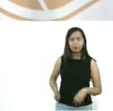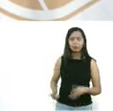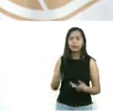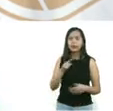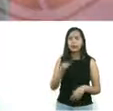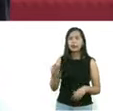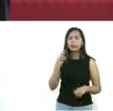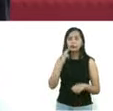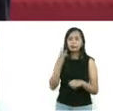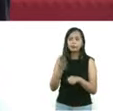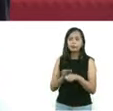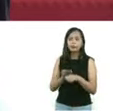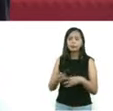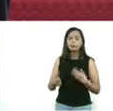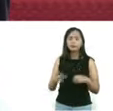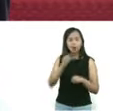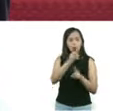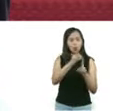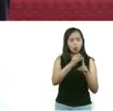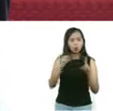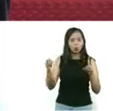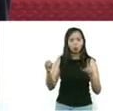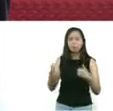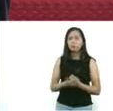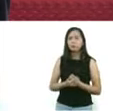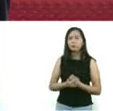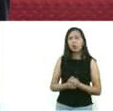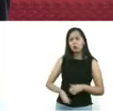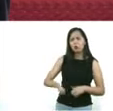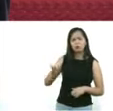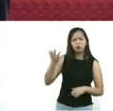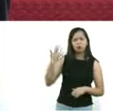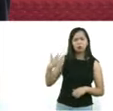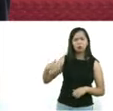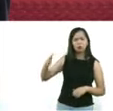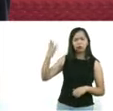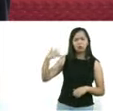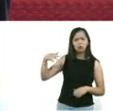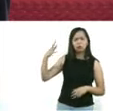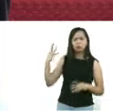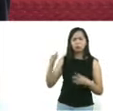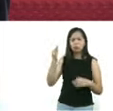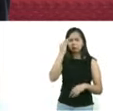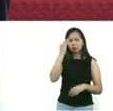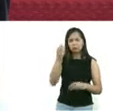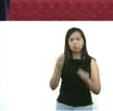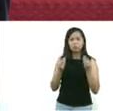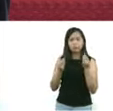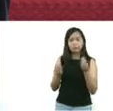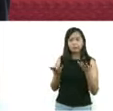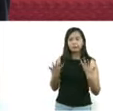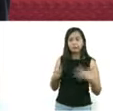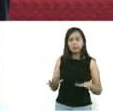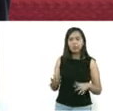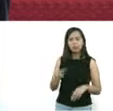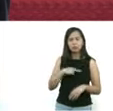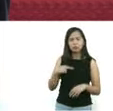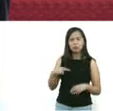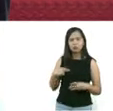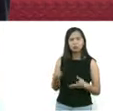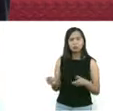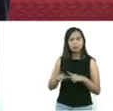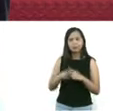del ordenamiento. Eso existe desde pues hace ya mucho tiempo, no es algo que nosotros lo hayamos